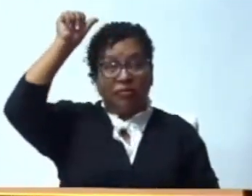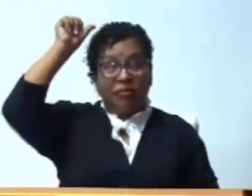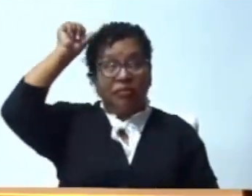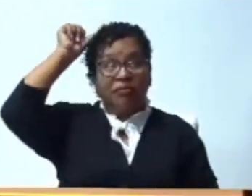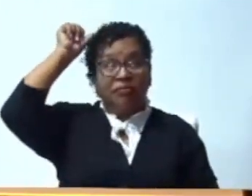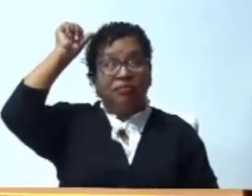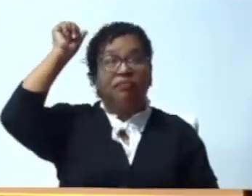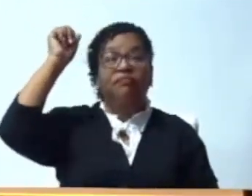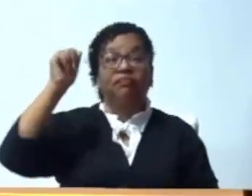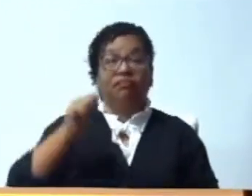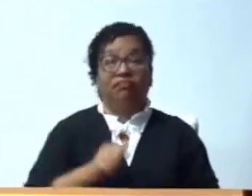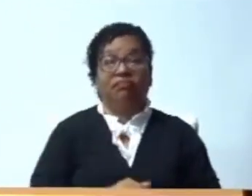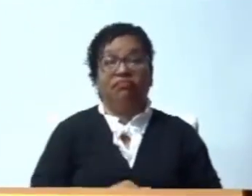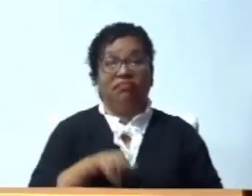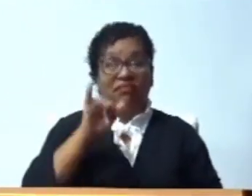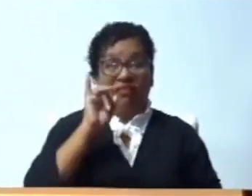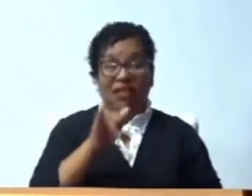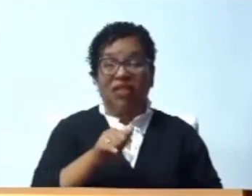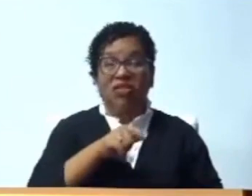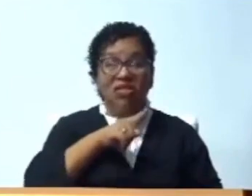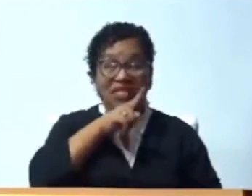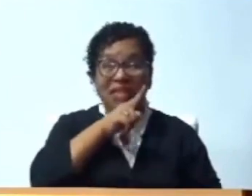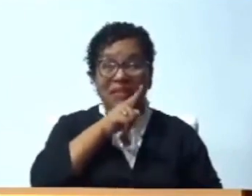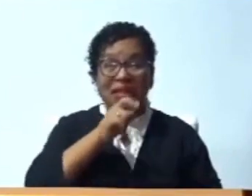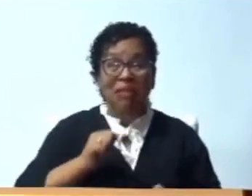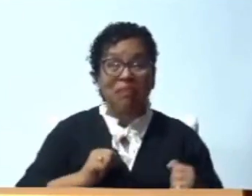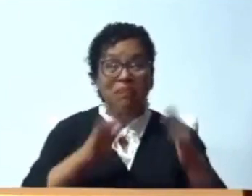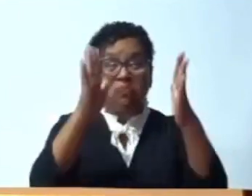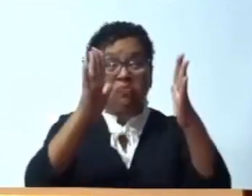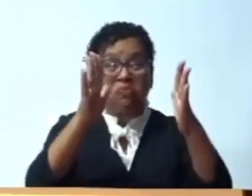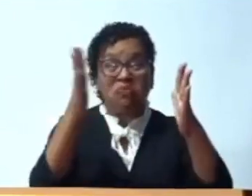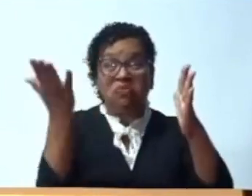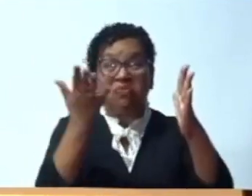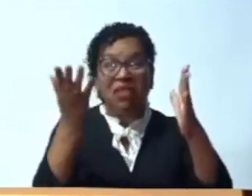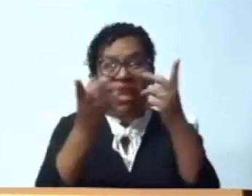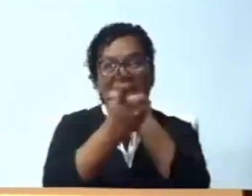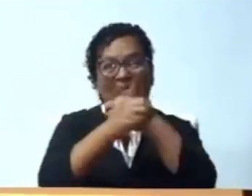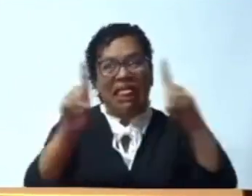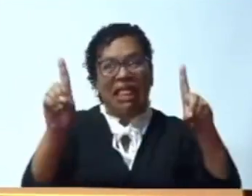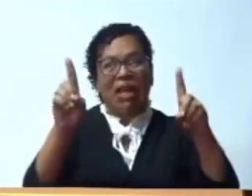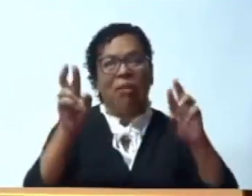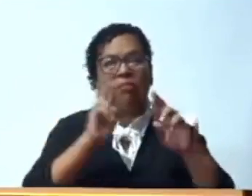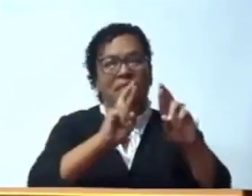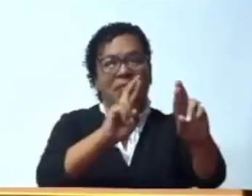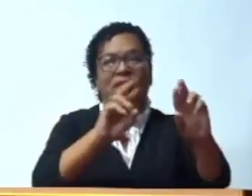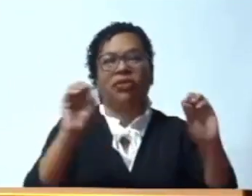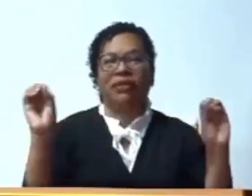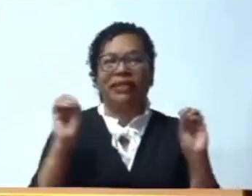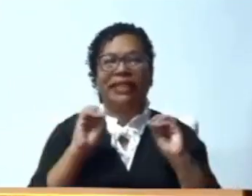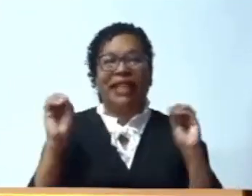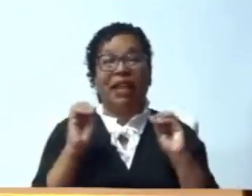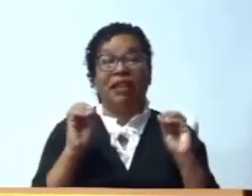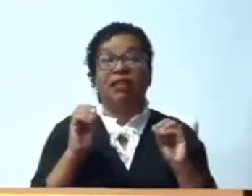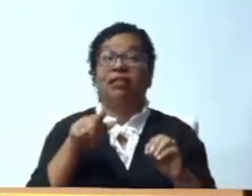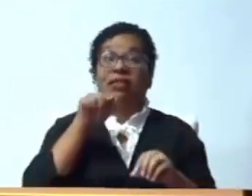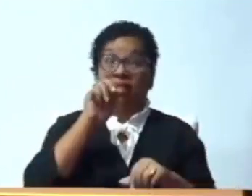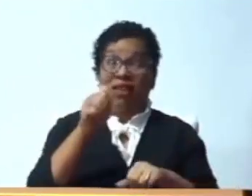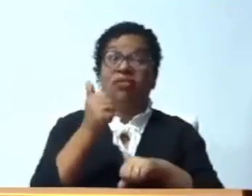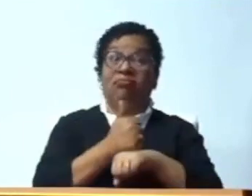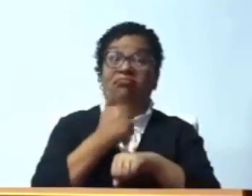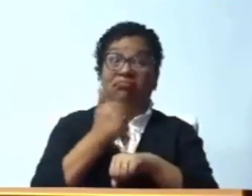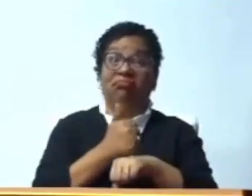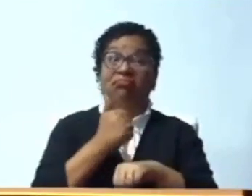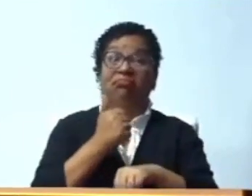es una afrenta a la democracia que pone en peligro el sistema de partidos